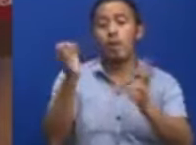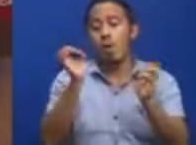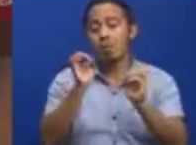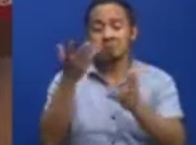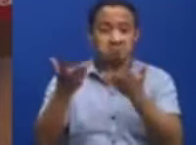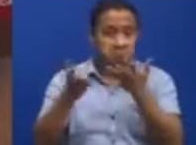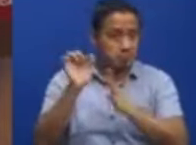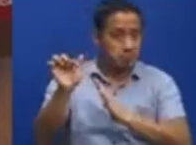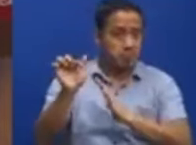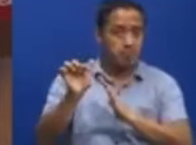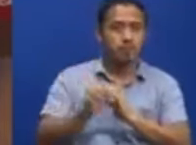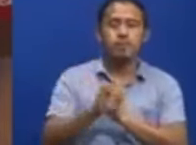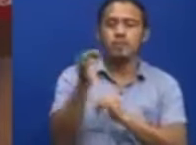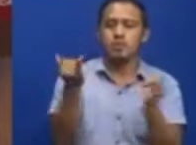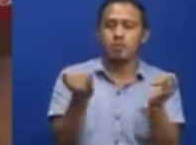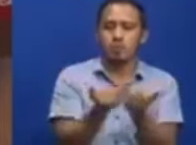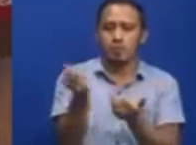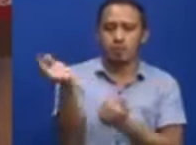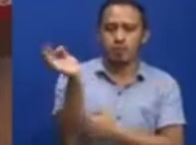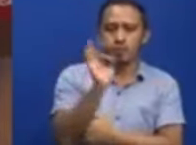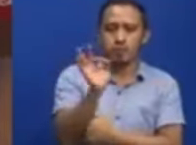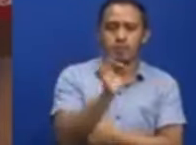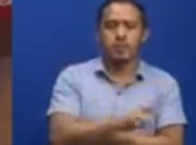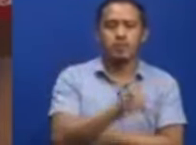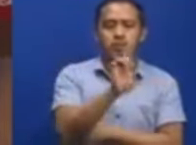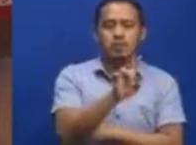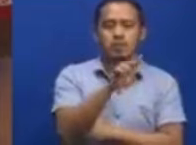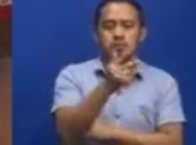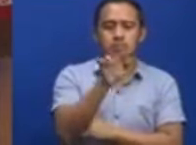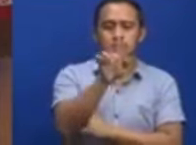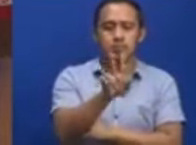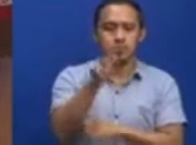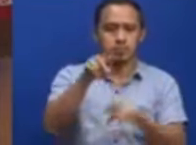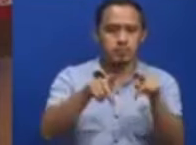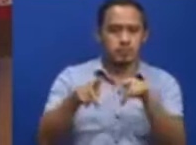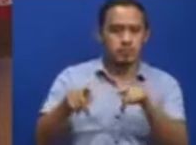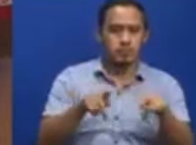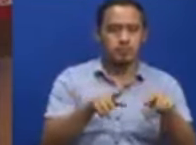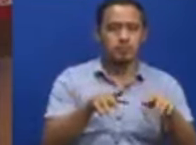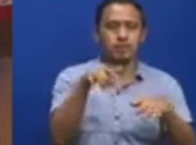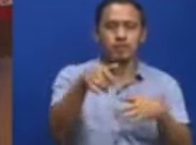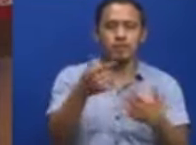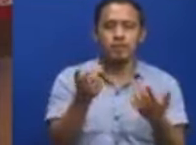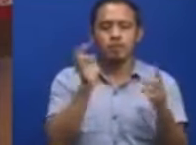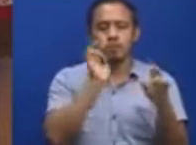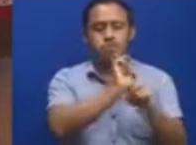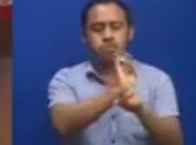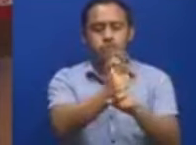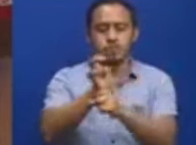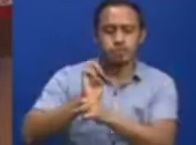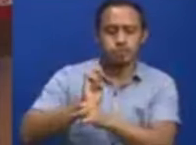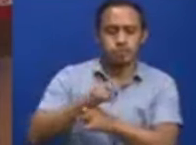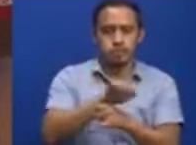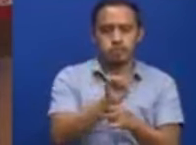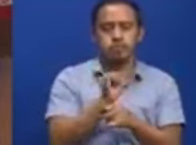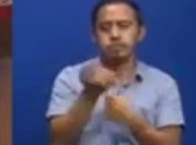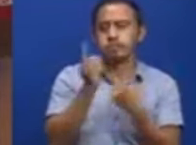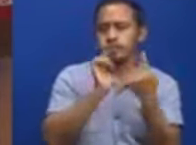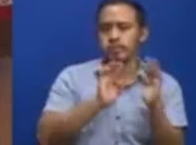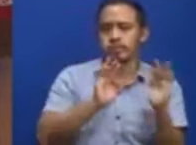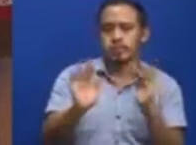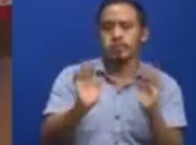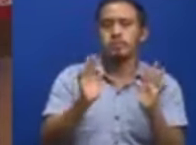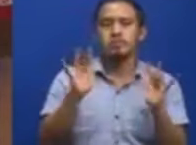clínica. De la misma forma, 182 personas de las que estaban en seguimiento responsable y cuidadoso